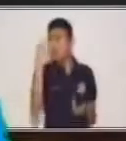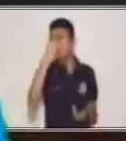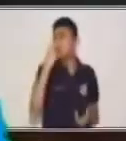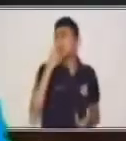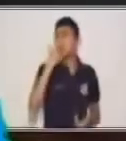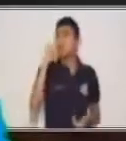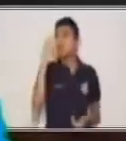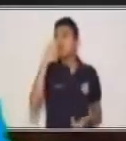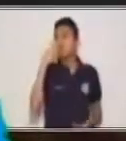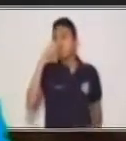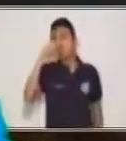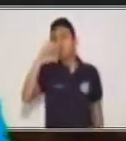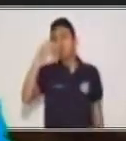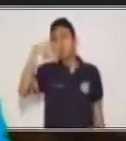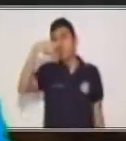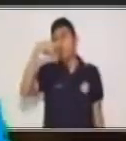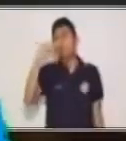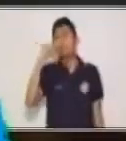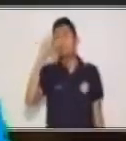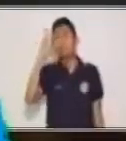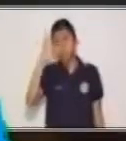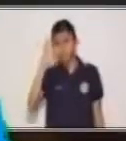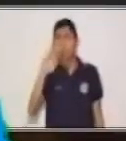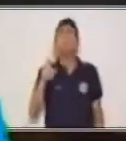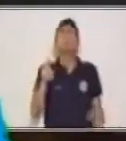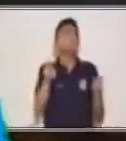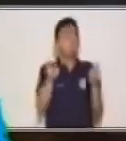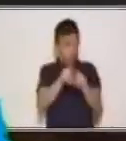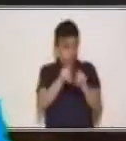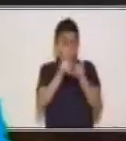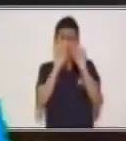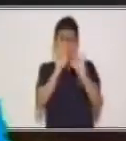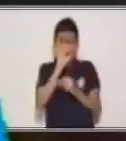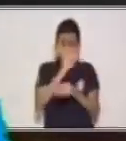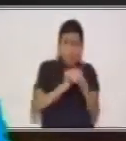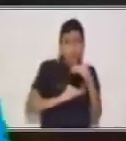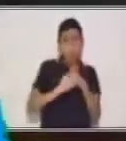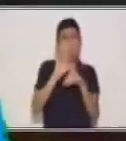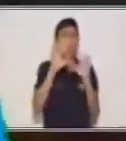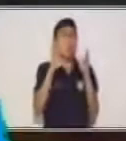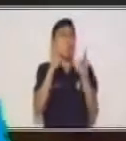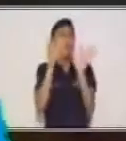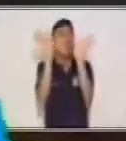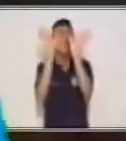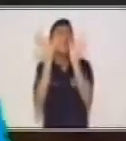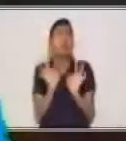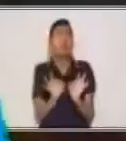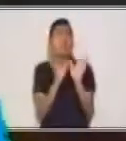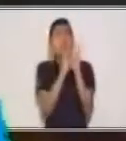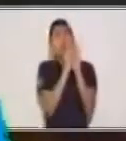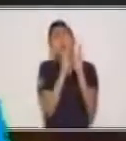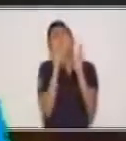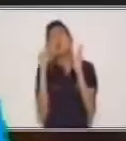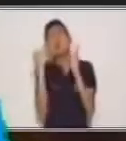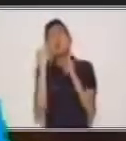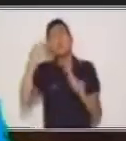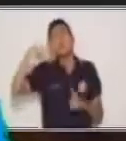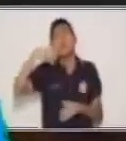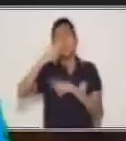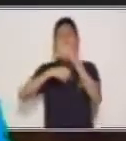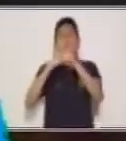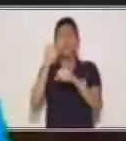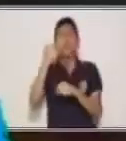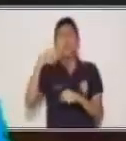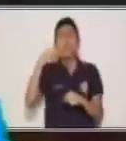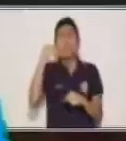puede variar. También puede ser un infinitivo y también puede ser